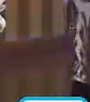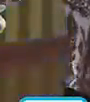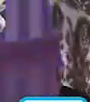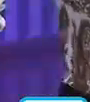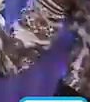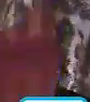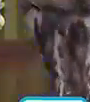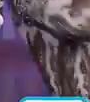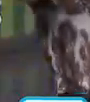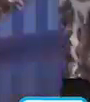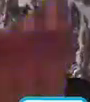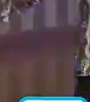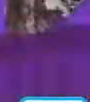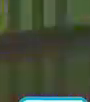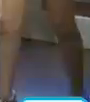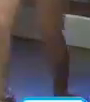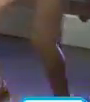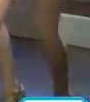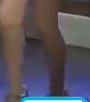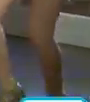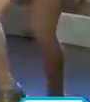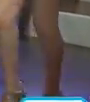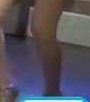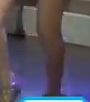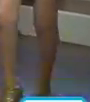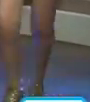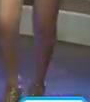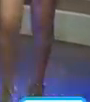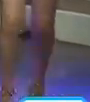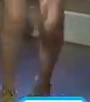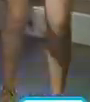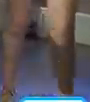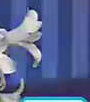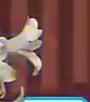que ha mojado mi rostro. El sol caliente brilla